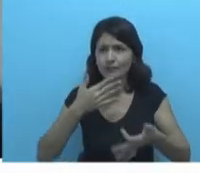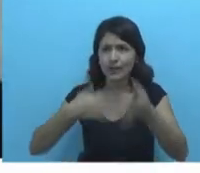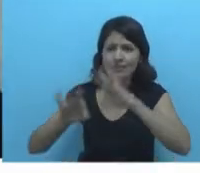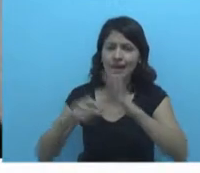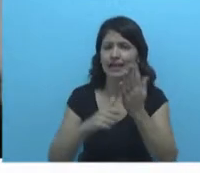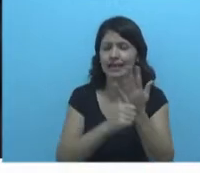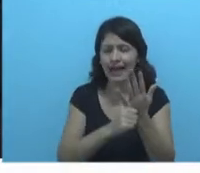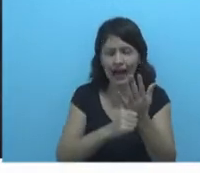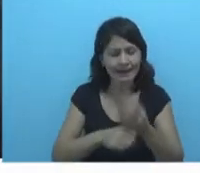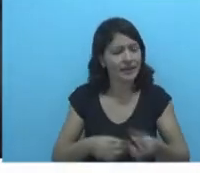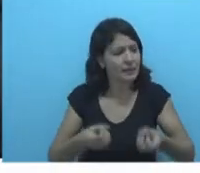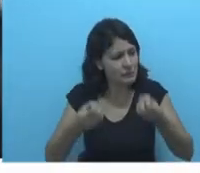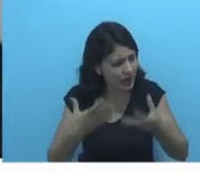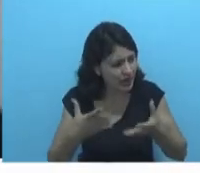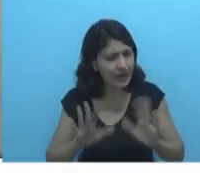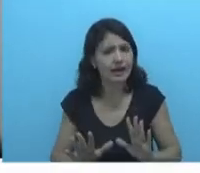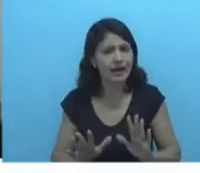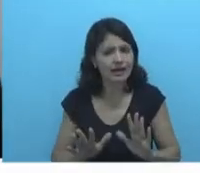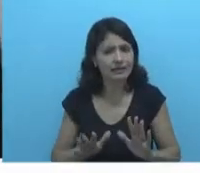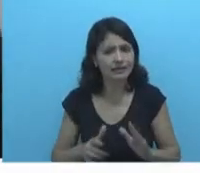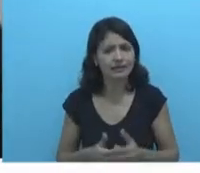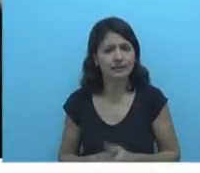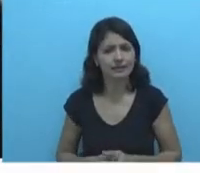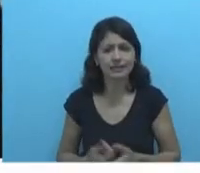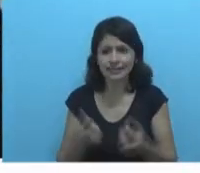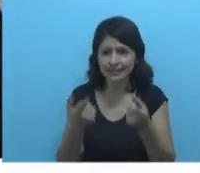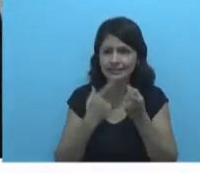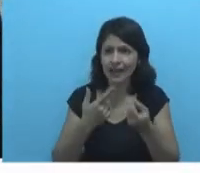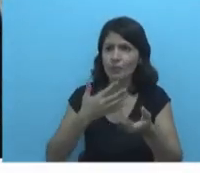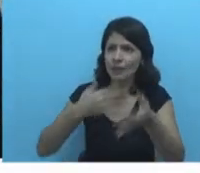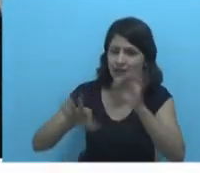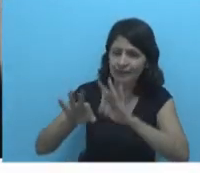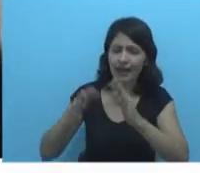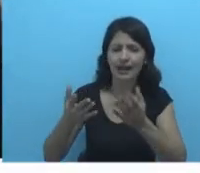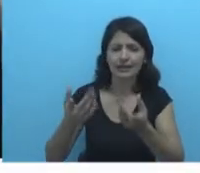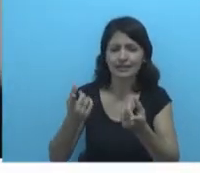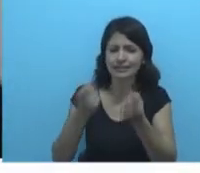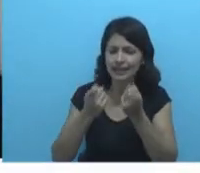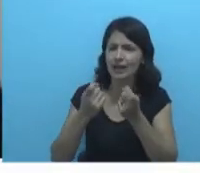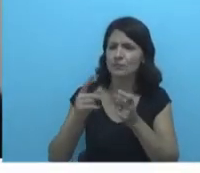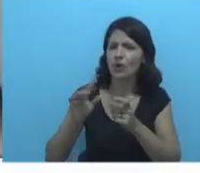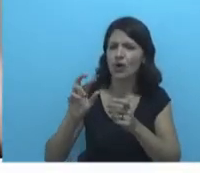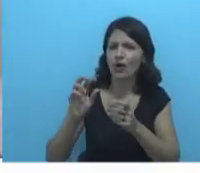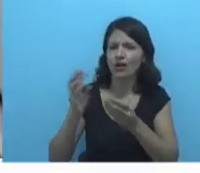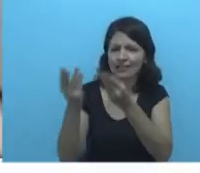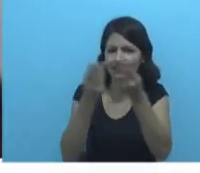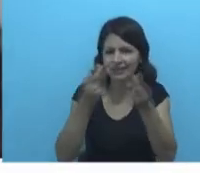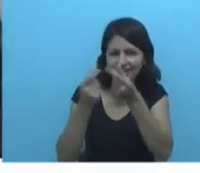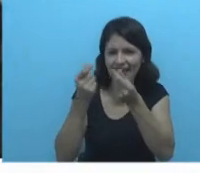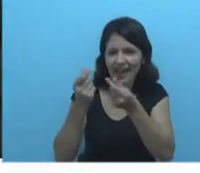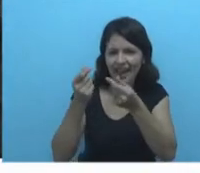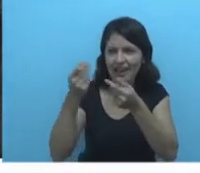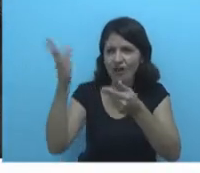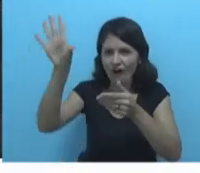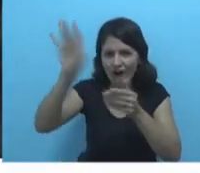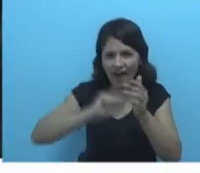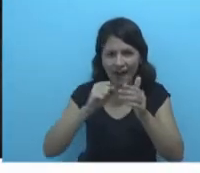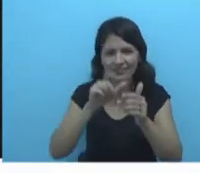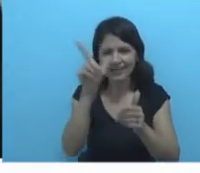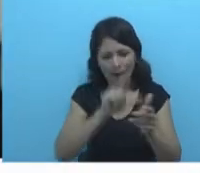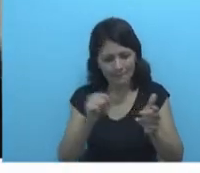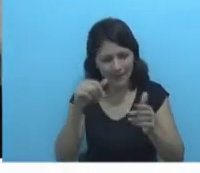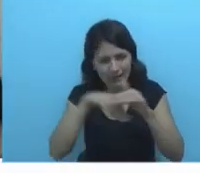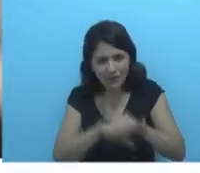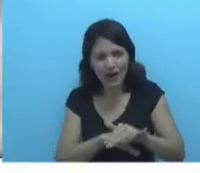Y bienvenido sea, si lo que necesitamos son divisas, ¿no? Y el sector vaca viva tiene que ser